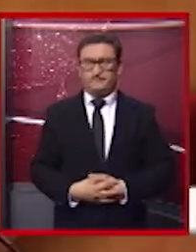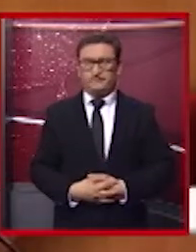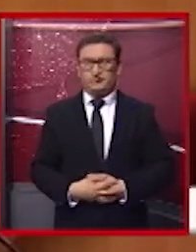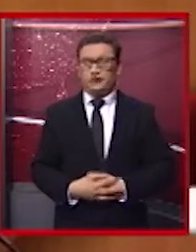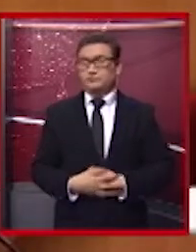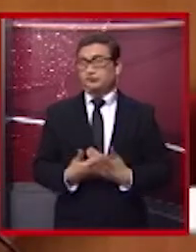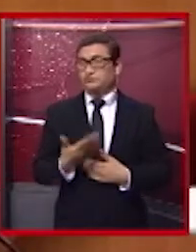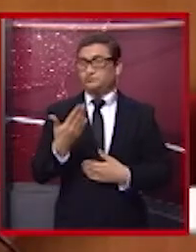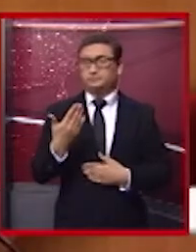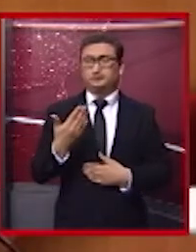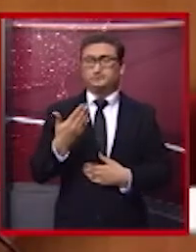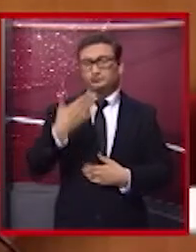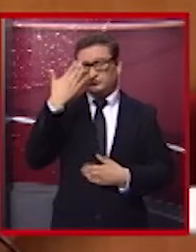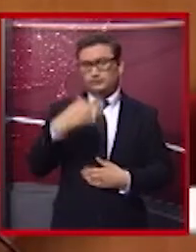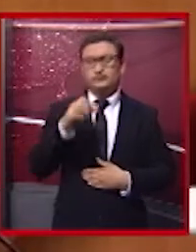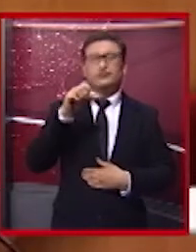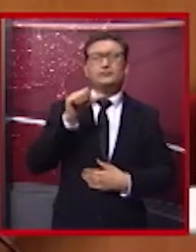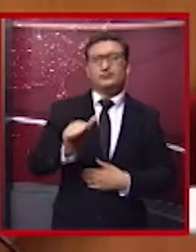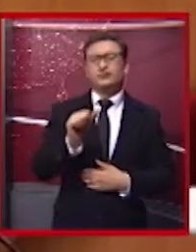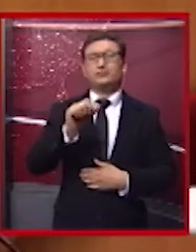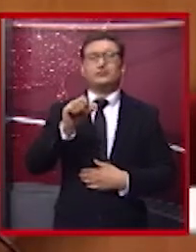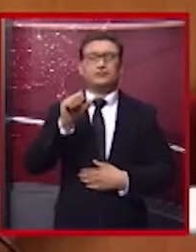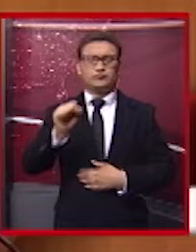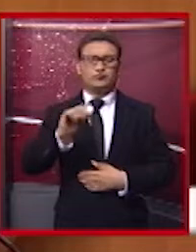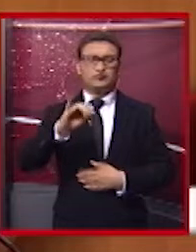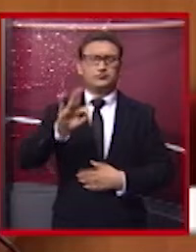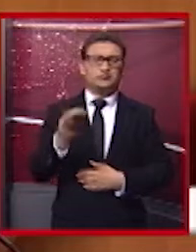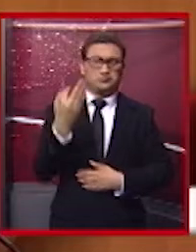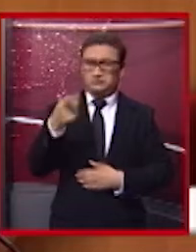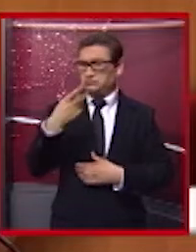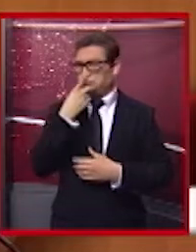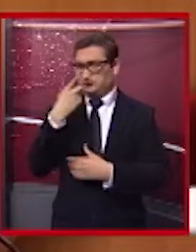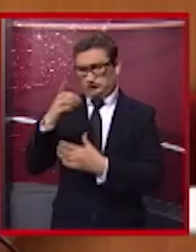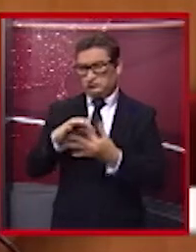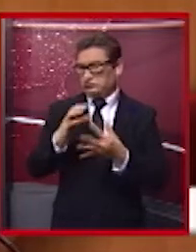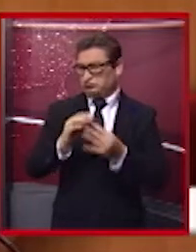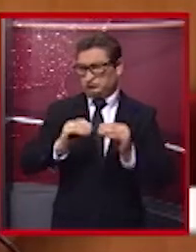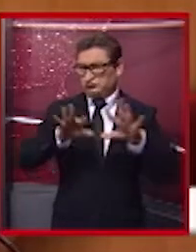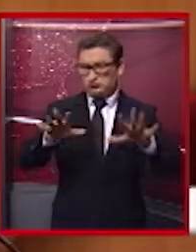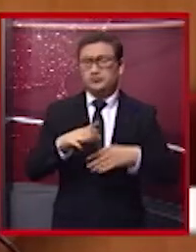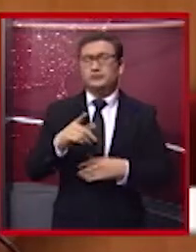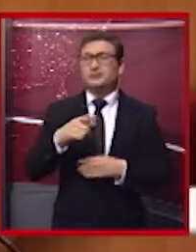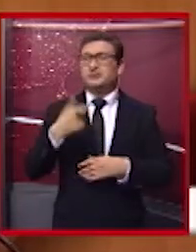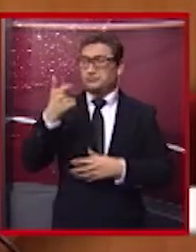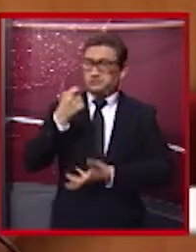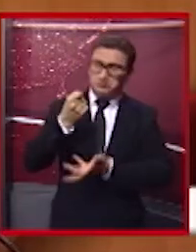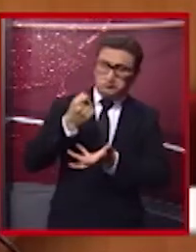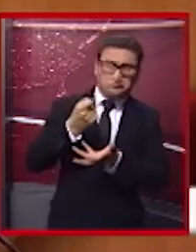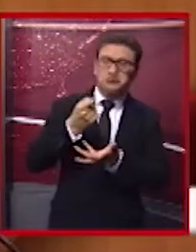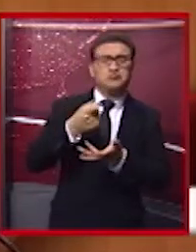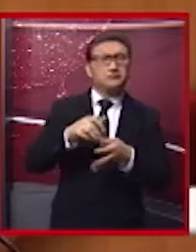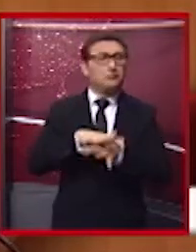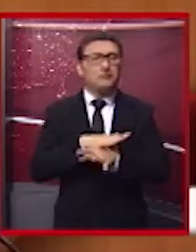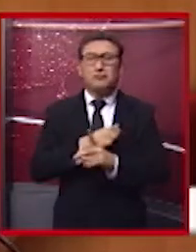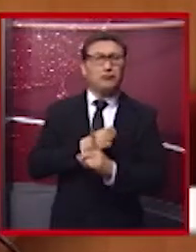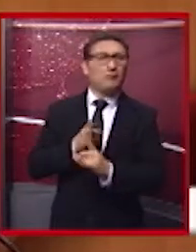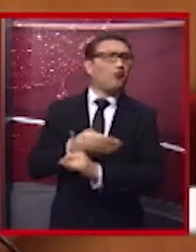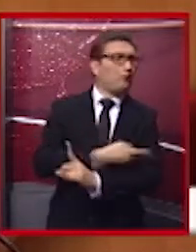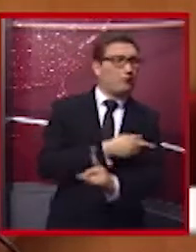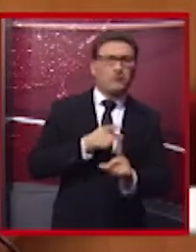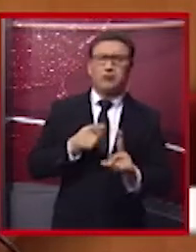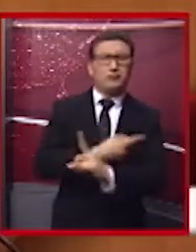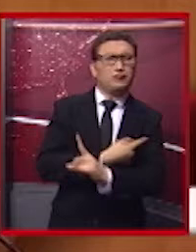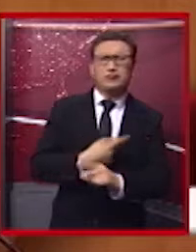Como la Auditoría Superior de la Federación señala, tenemos desvíos de recursos. La pregunta sería,